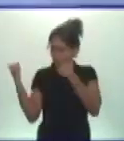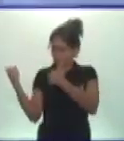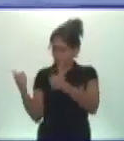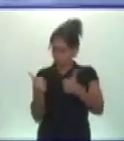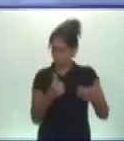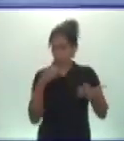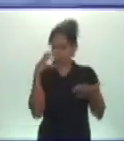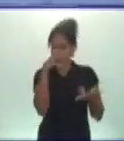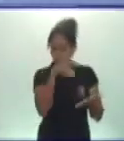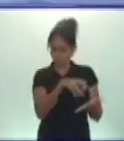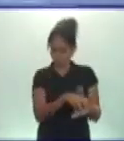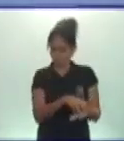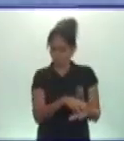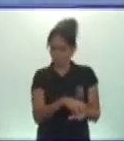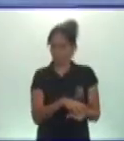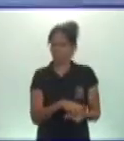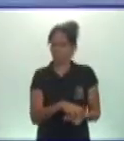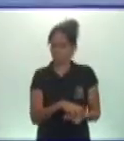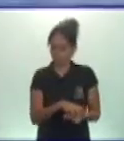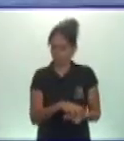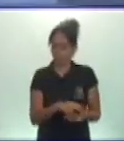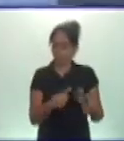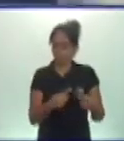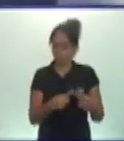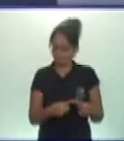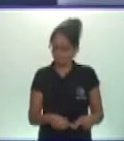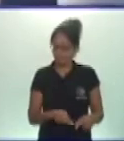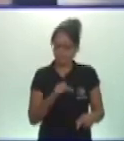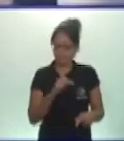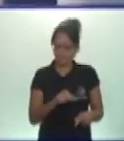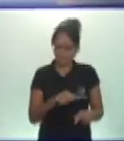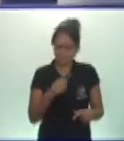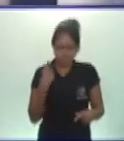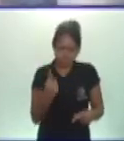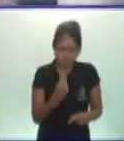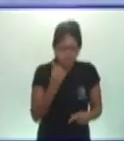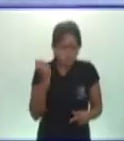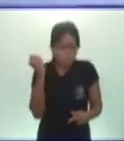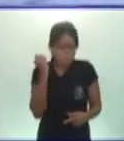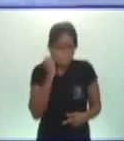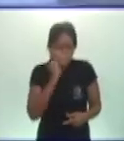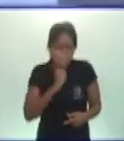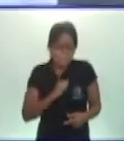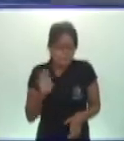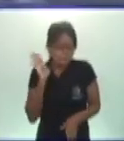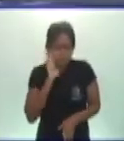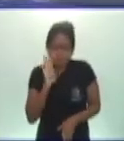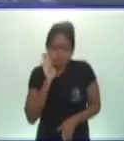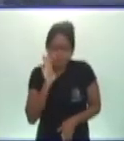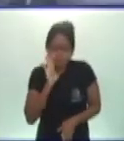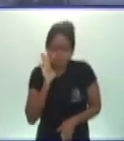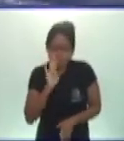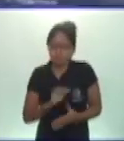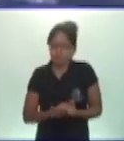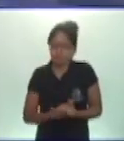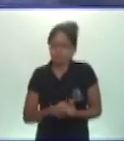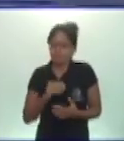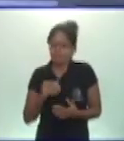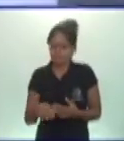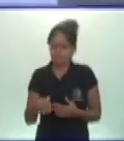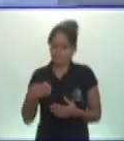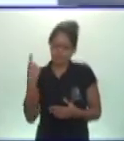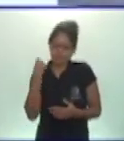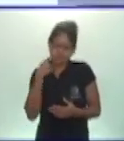continente, sino también una de las más contaminadas. Por tanto, en los últimos años, aunque sigue siendo un importante